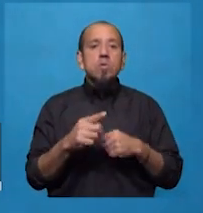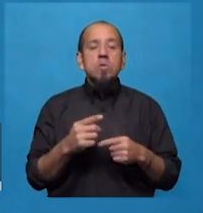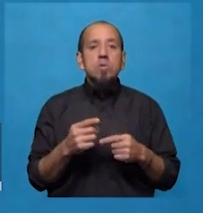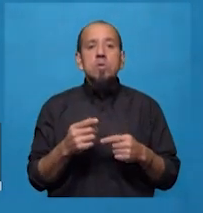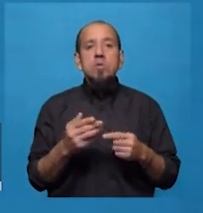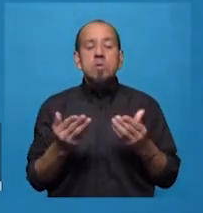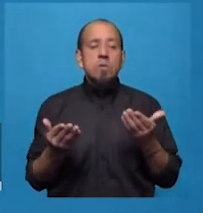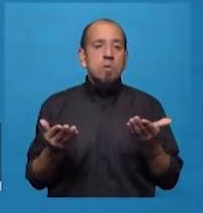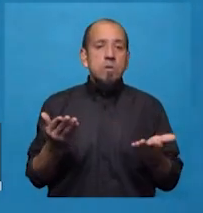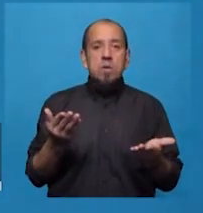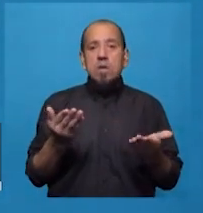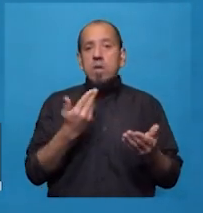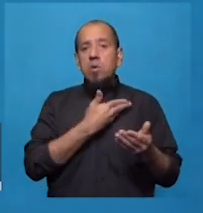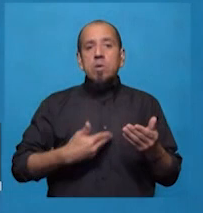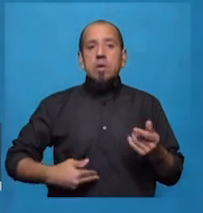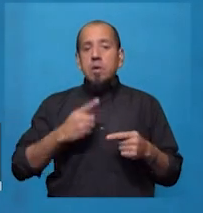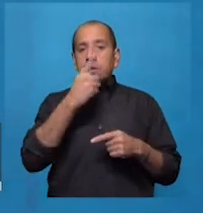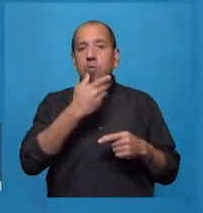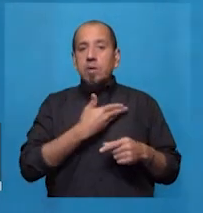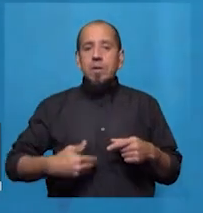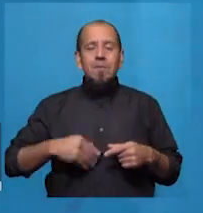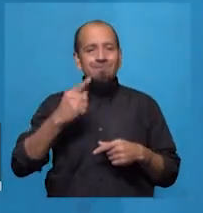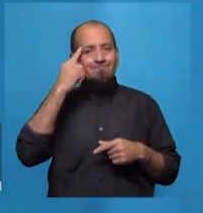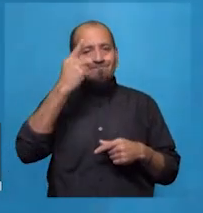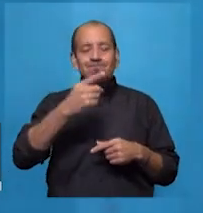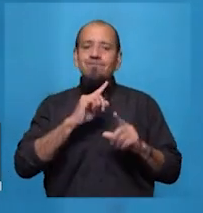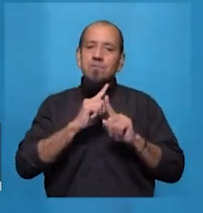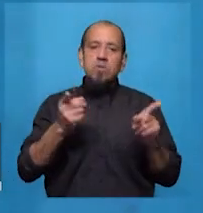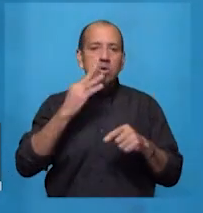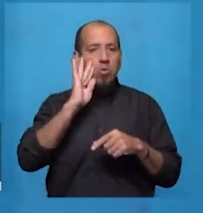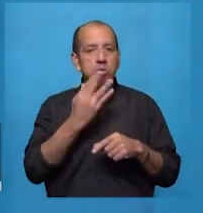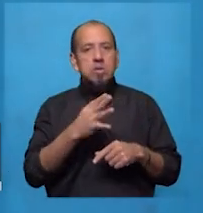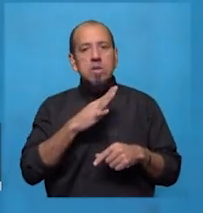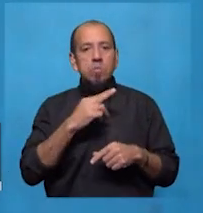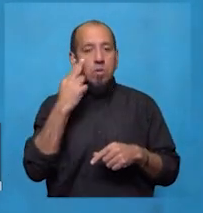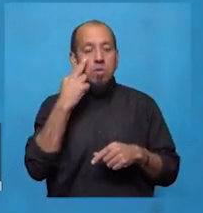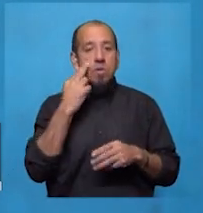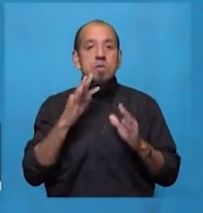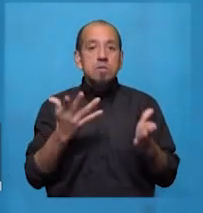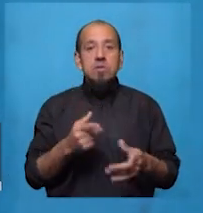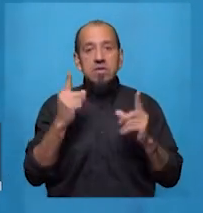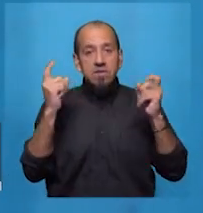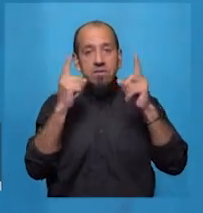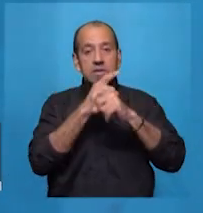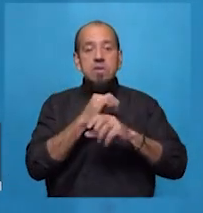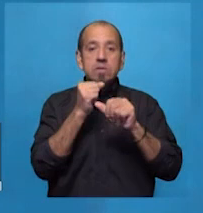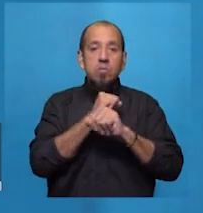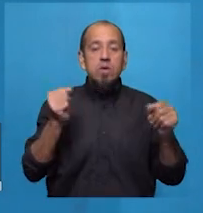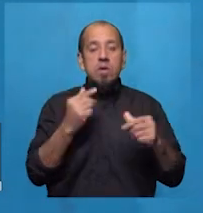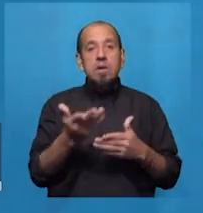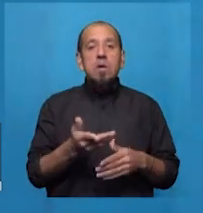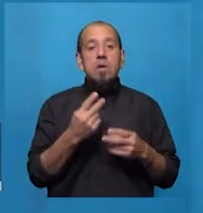visiones y el gobierno Me parece que le está dando el diagnóstico no reconoce que hay un problema Y si uno no reconoce que hay un problema es difícil que se pueda resolver verdad